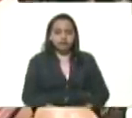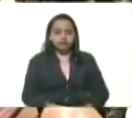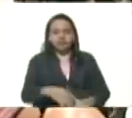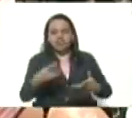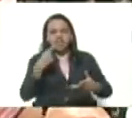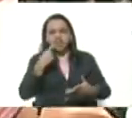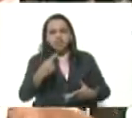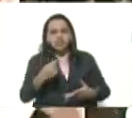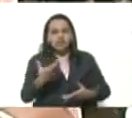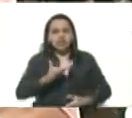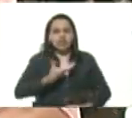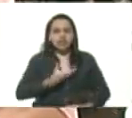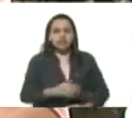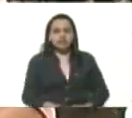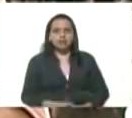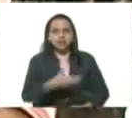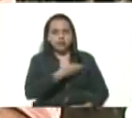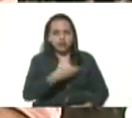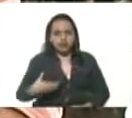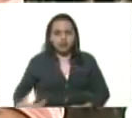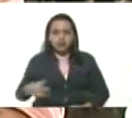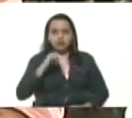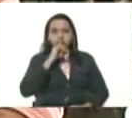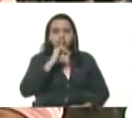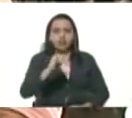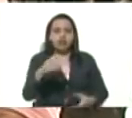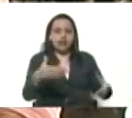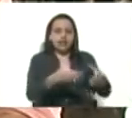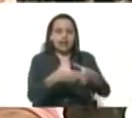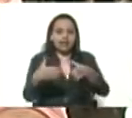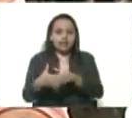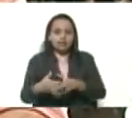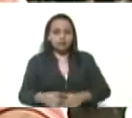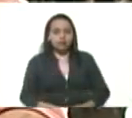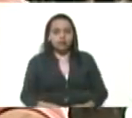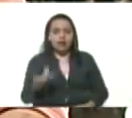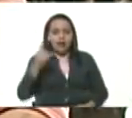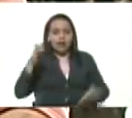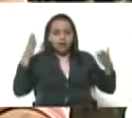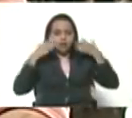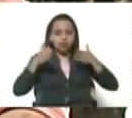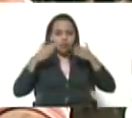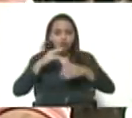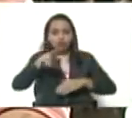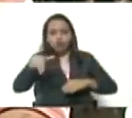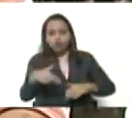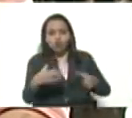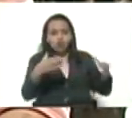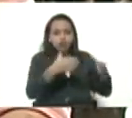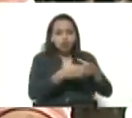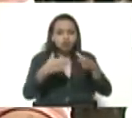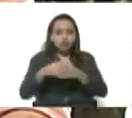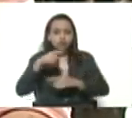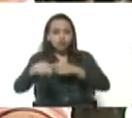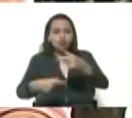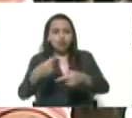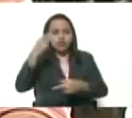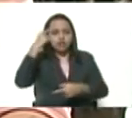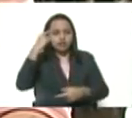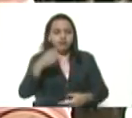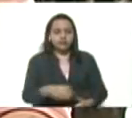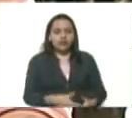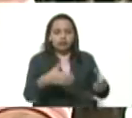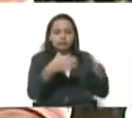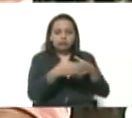alcaldesa? Presidente, informarle que el equipo, como se orientó, nos hemos estado reuniendo diariamente, todos los